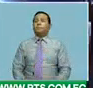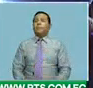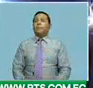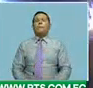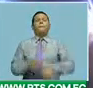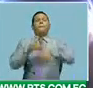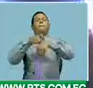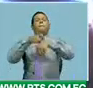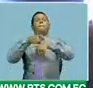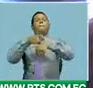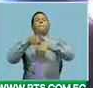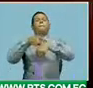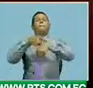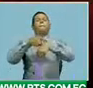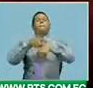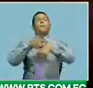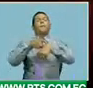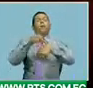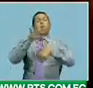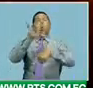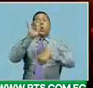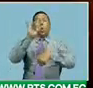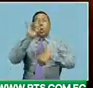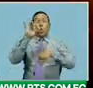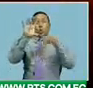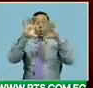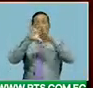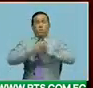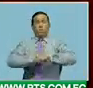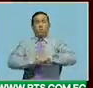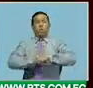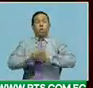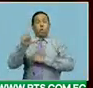Daban las 20 horas de este lunes cuando de pronto